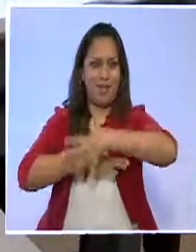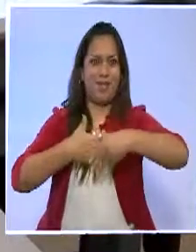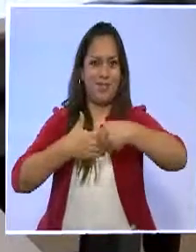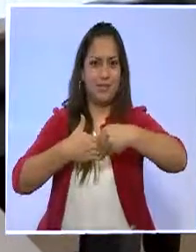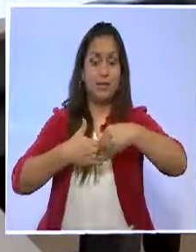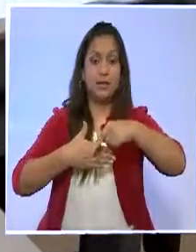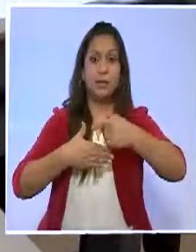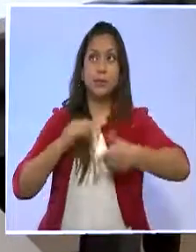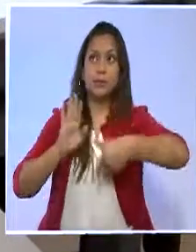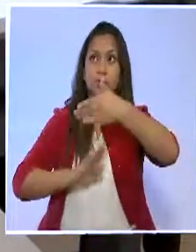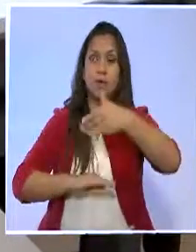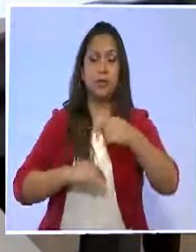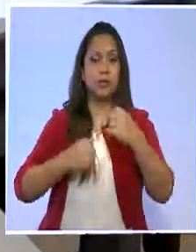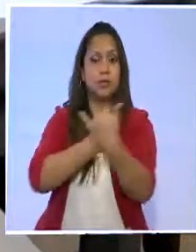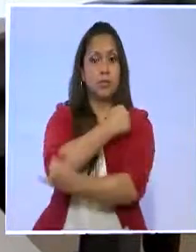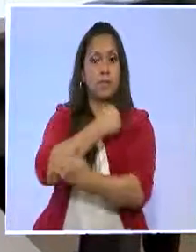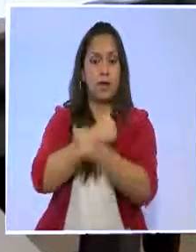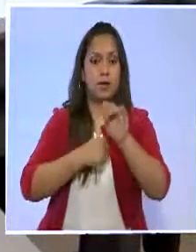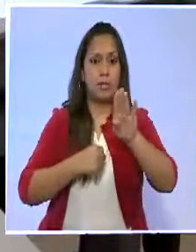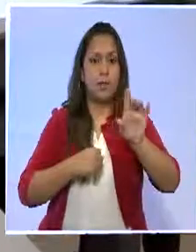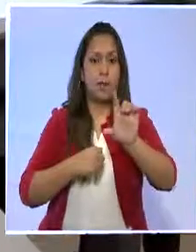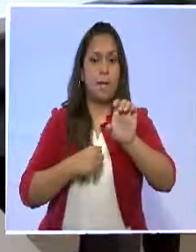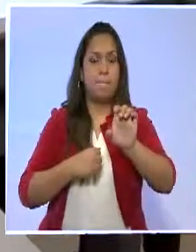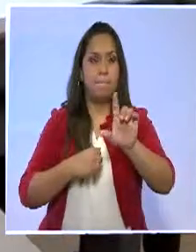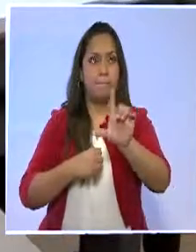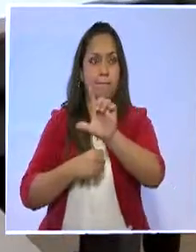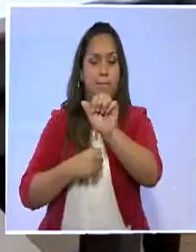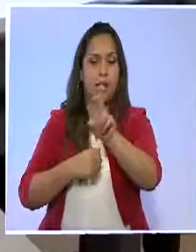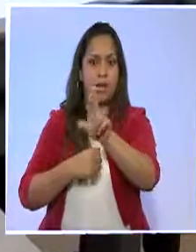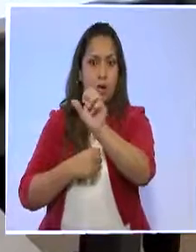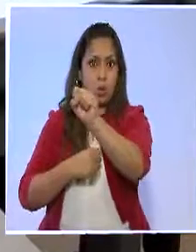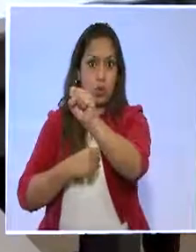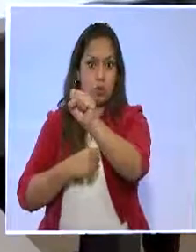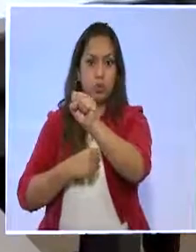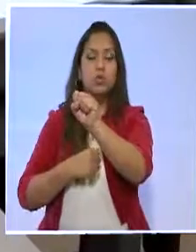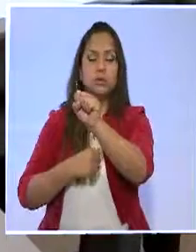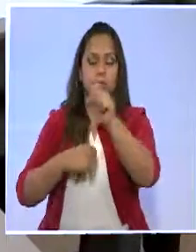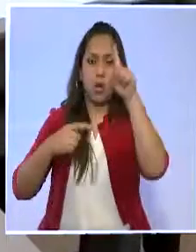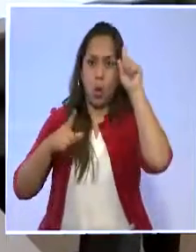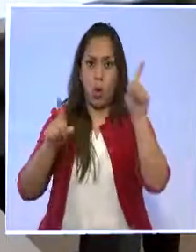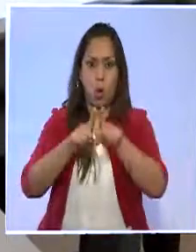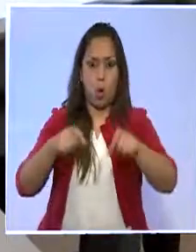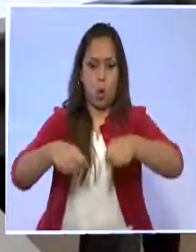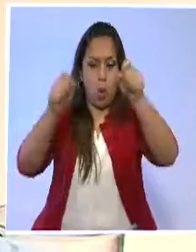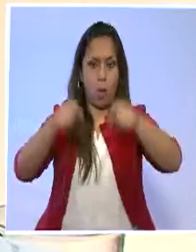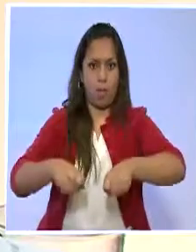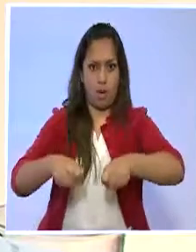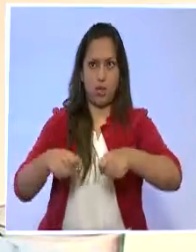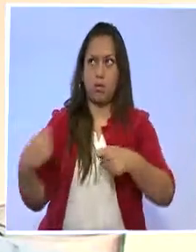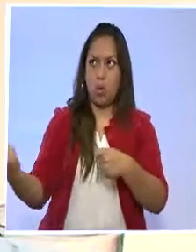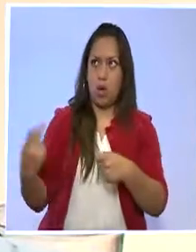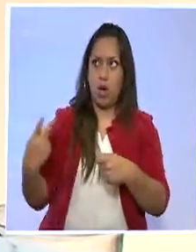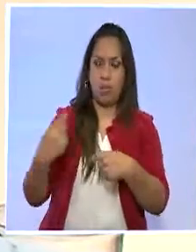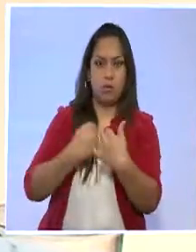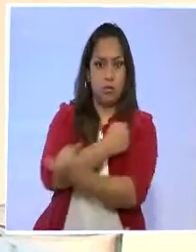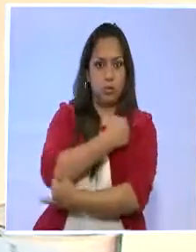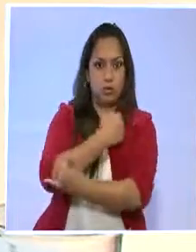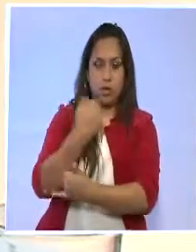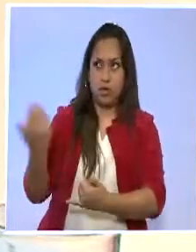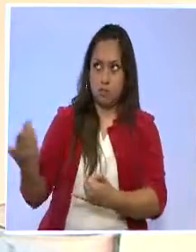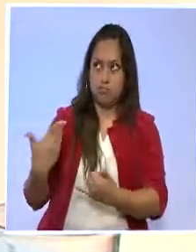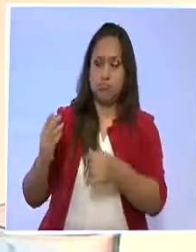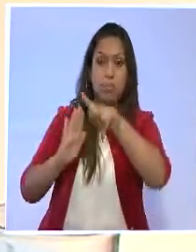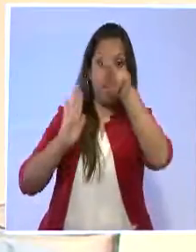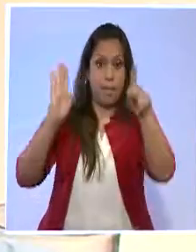hacer en vela ruth la firma de un convenio interparlamentario no solamente entre la asamblea del ecuador y el parlamento de belarús sino el parlamento de vela